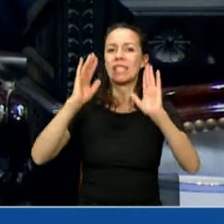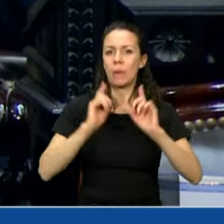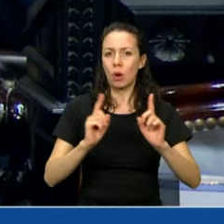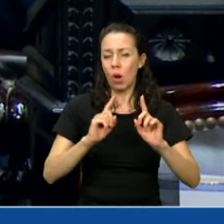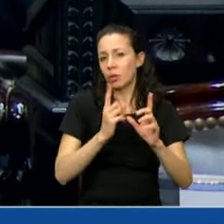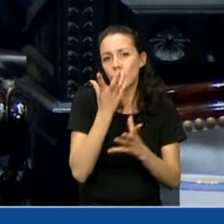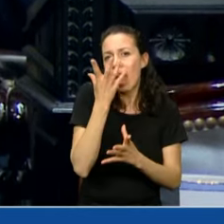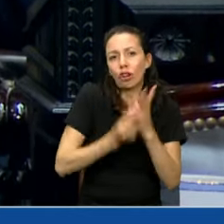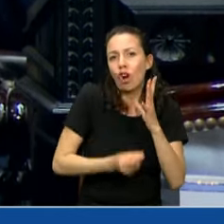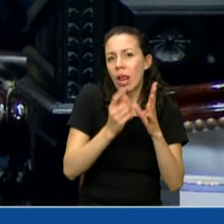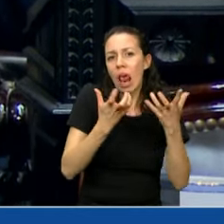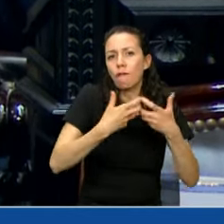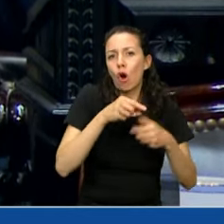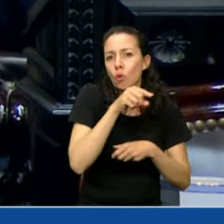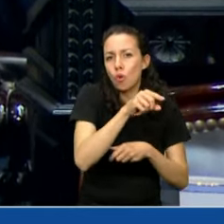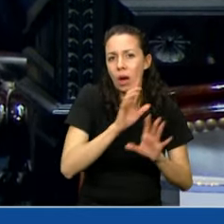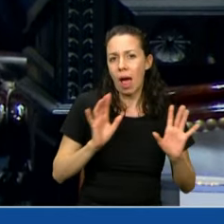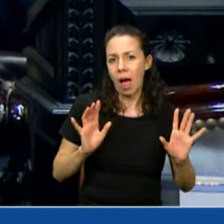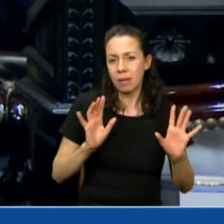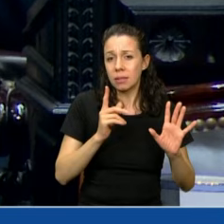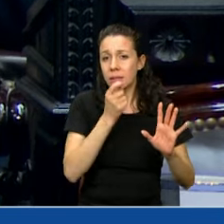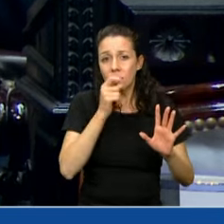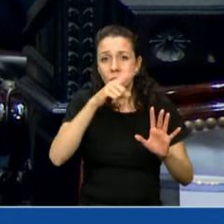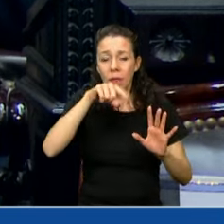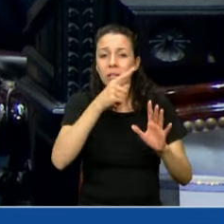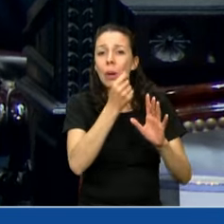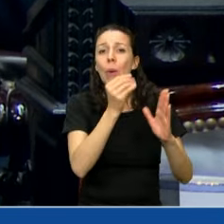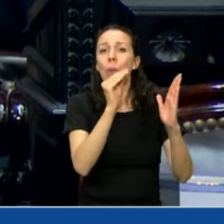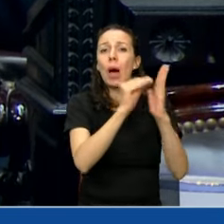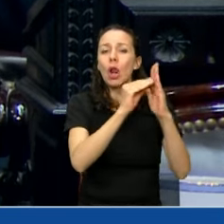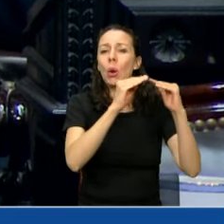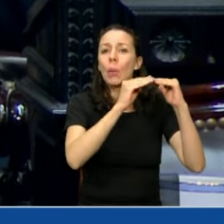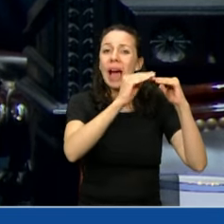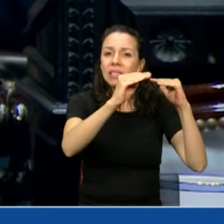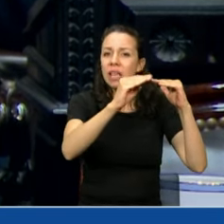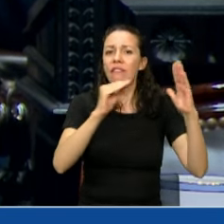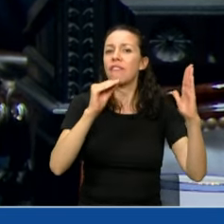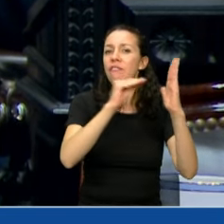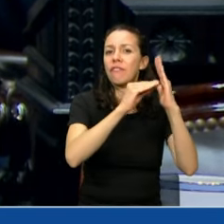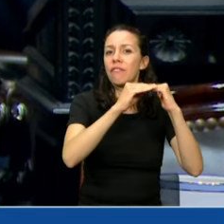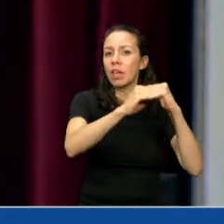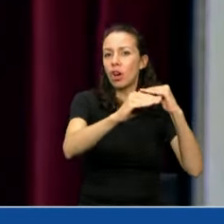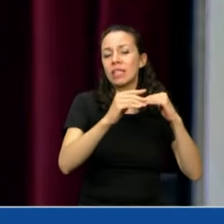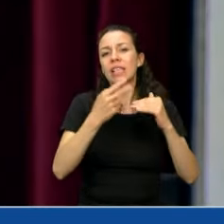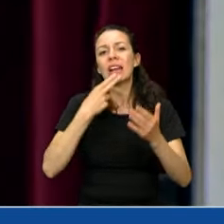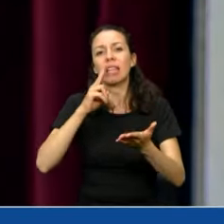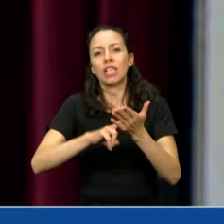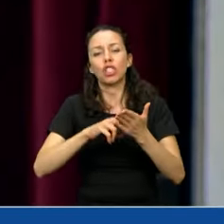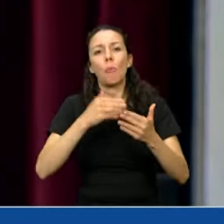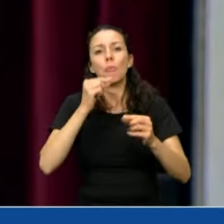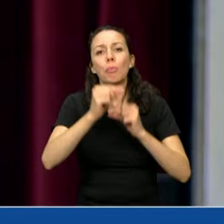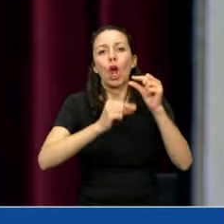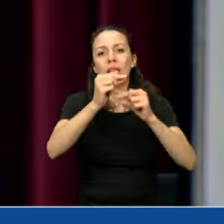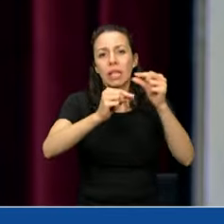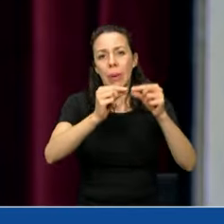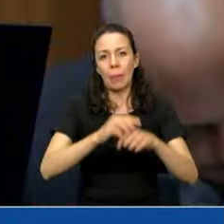la fórmula básicamente es eso Si dejan fijo el valor base la retención es progresiva diputado